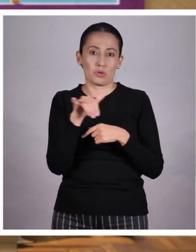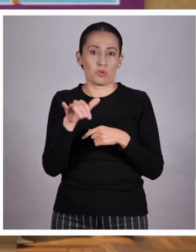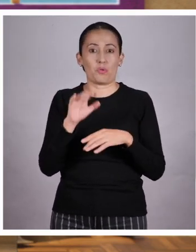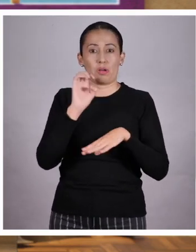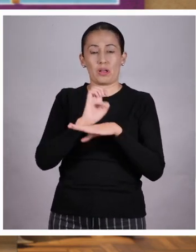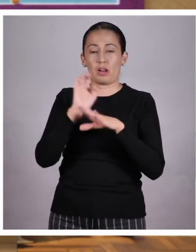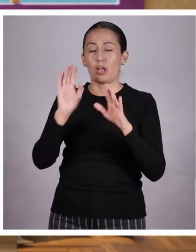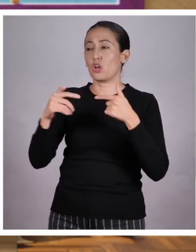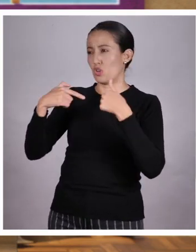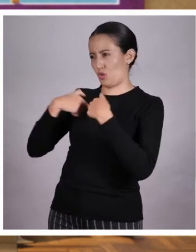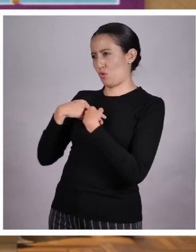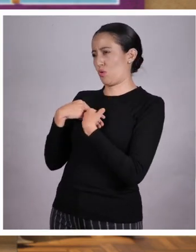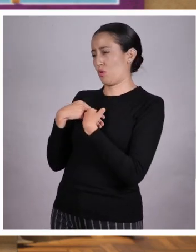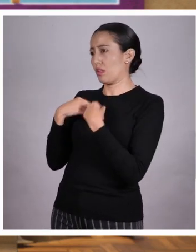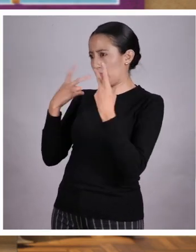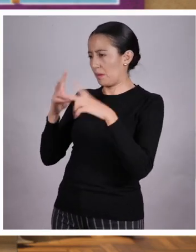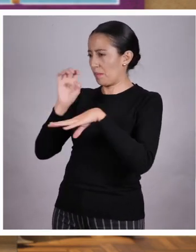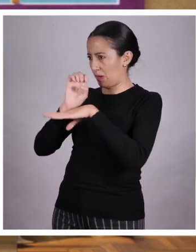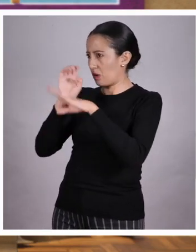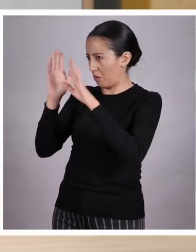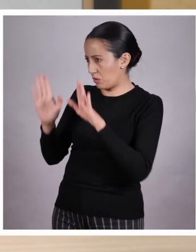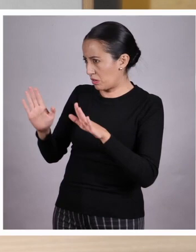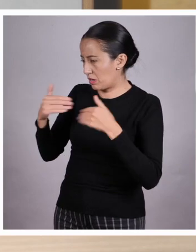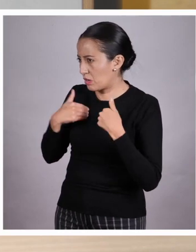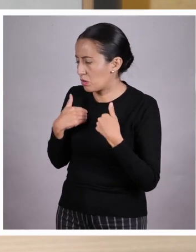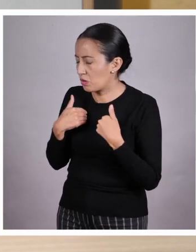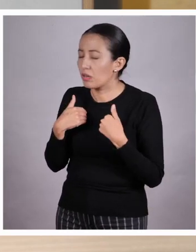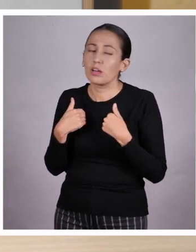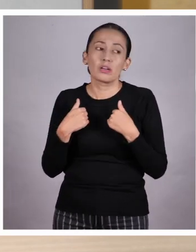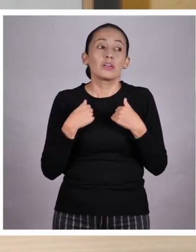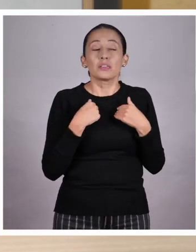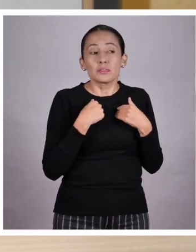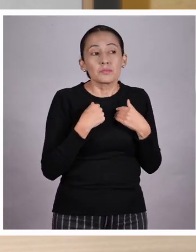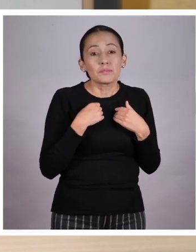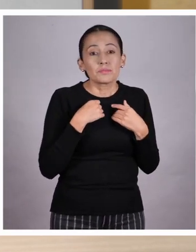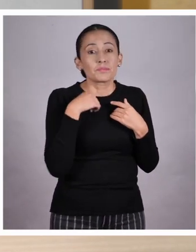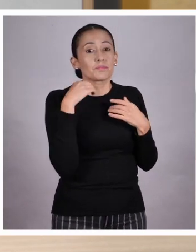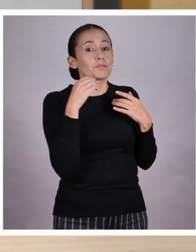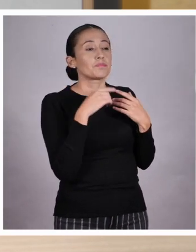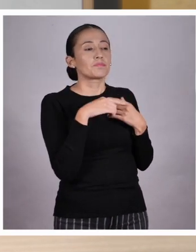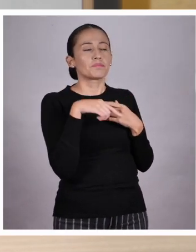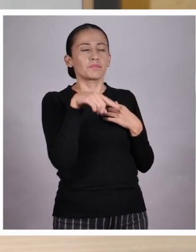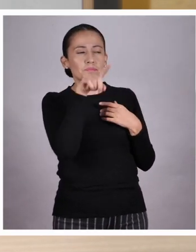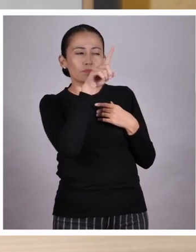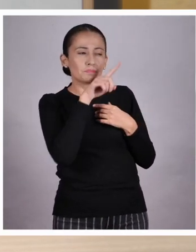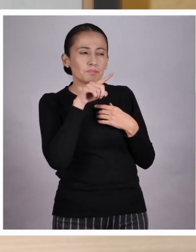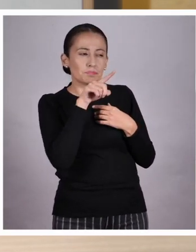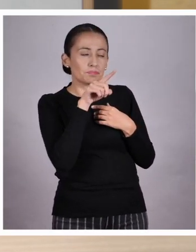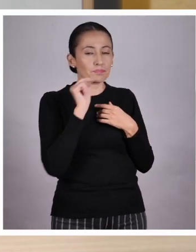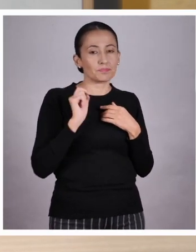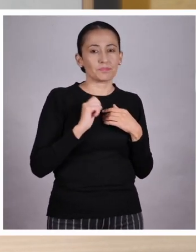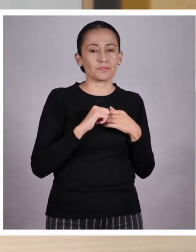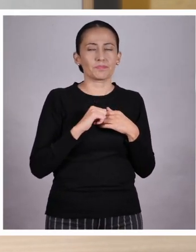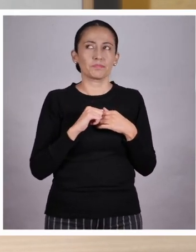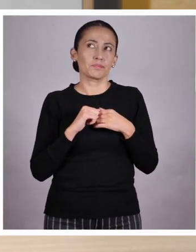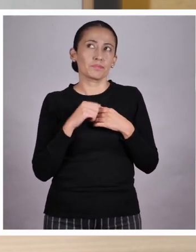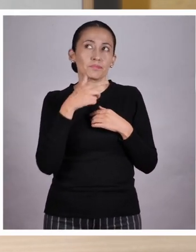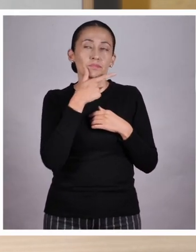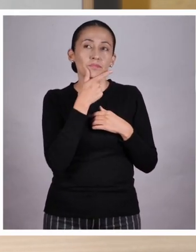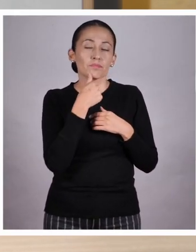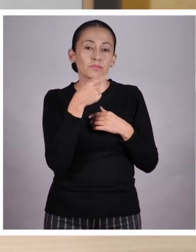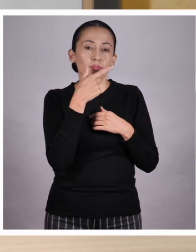¿Yo? ¿O sea que también soy ecuatoriana? A ver, déjame, vamos a hacer una consulta.